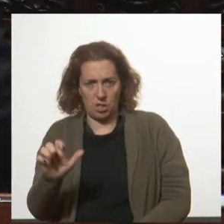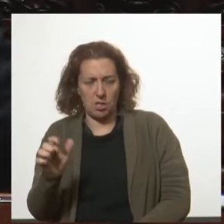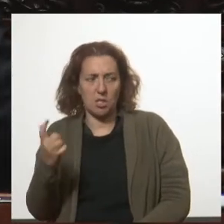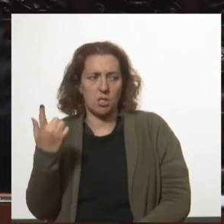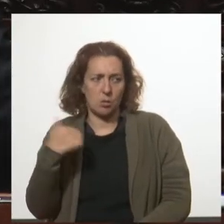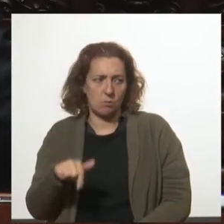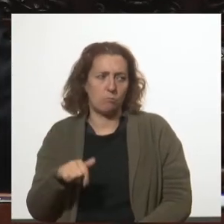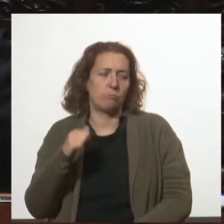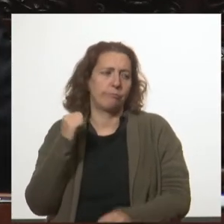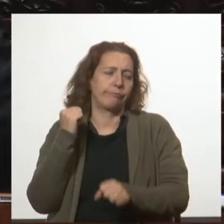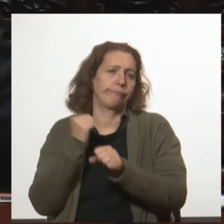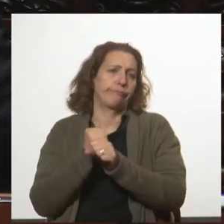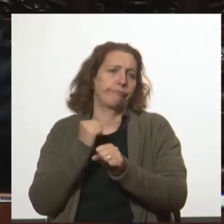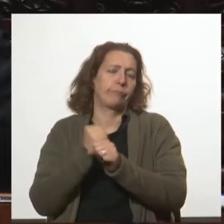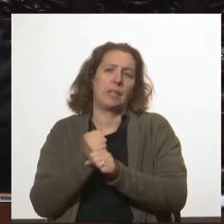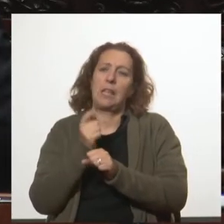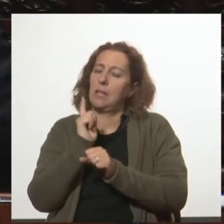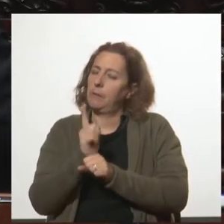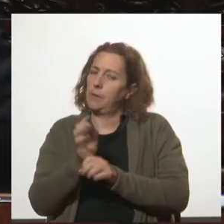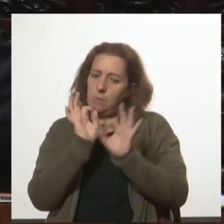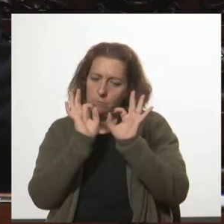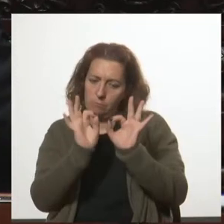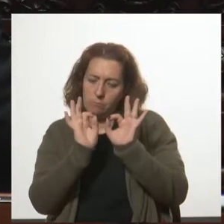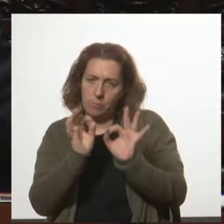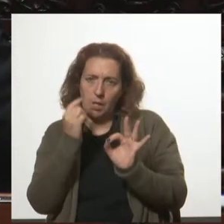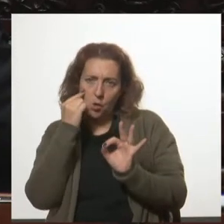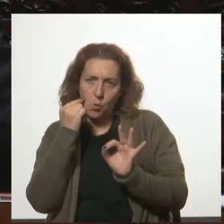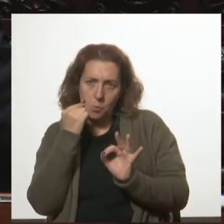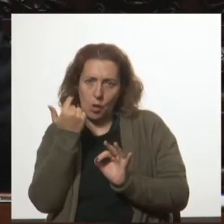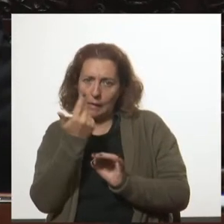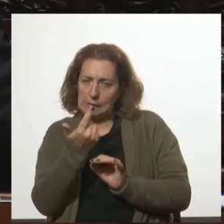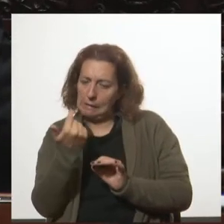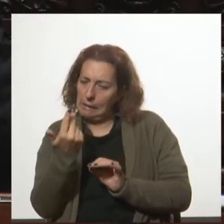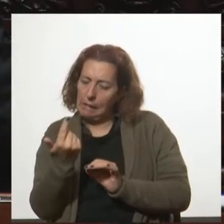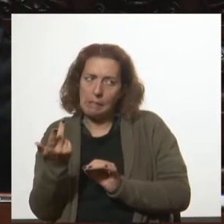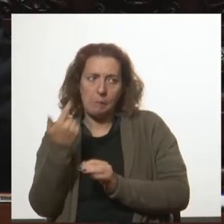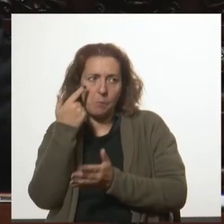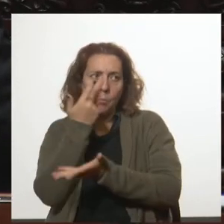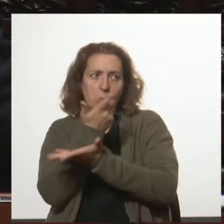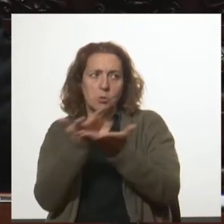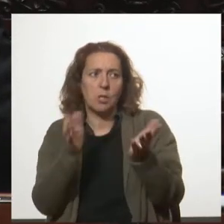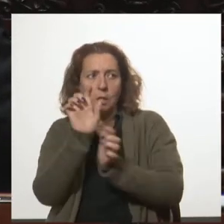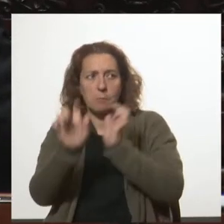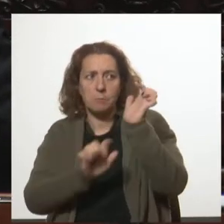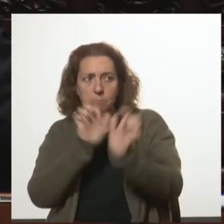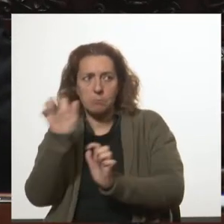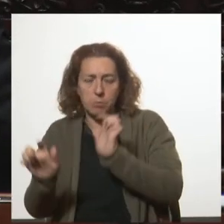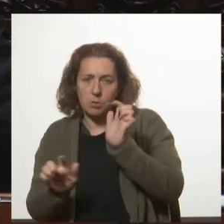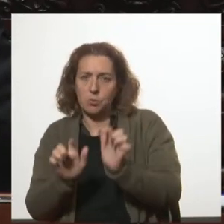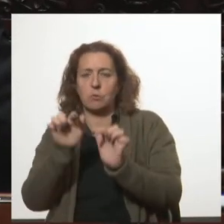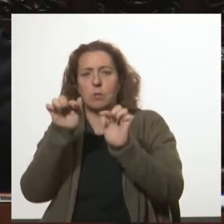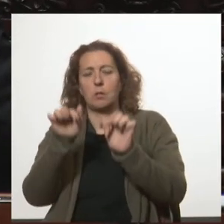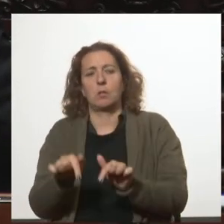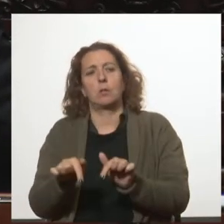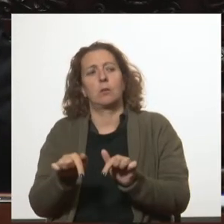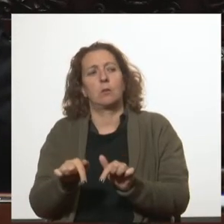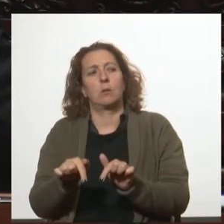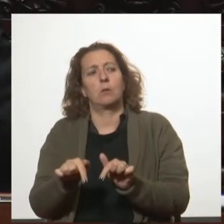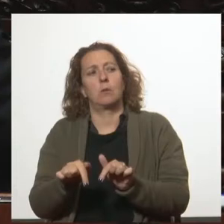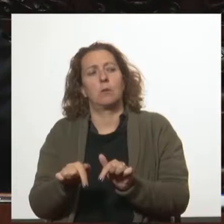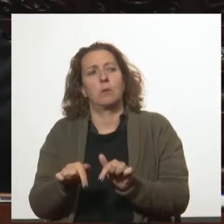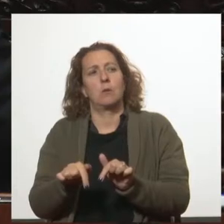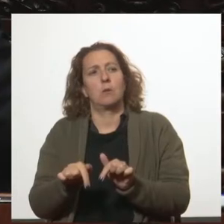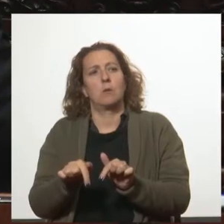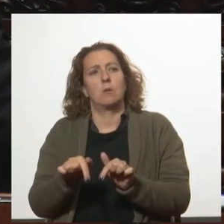que cerrar sus números que tiene que cerrar su cuenta con la ciudadanía que se quedó muy acá en el centro de la